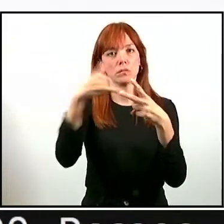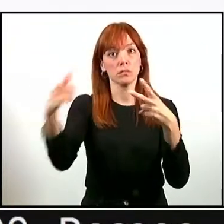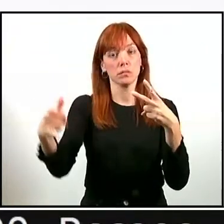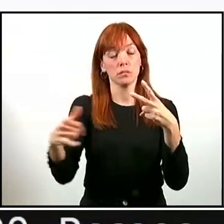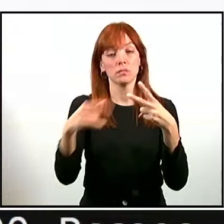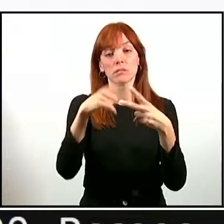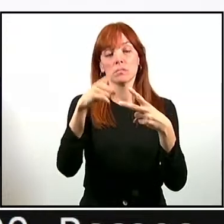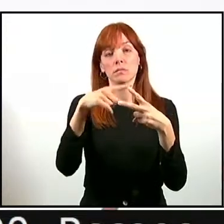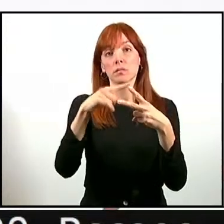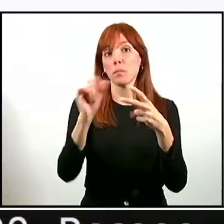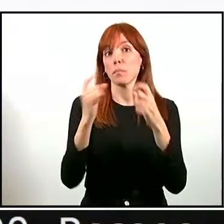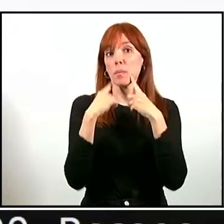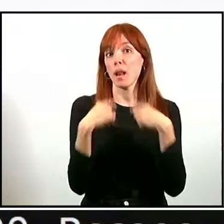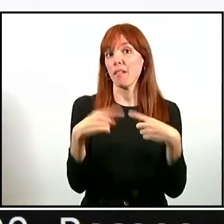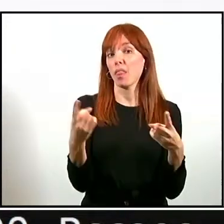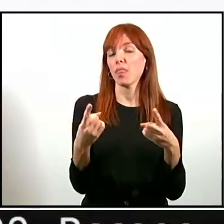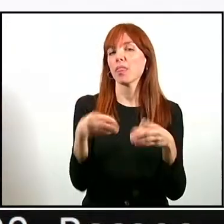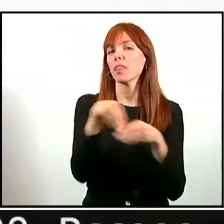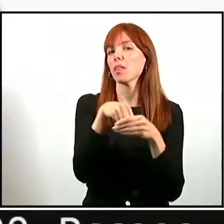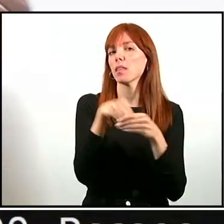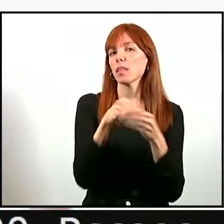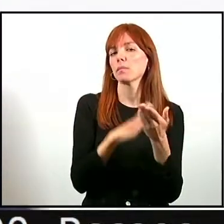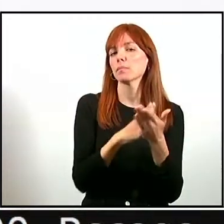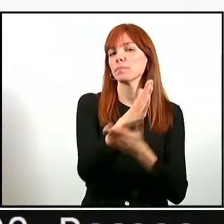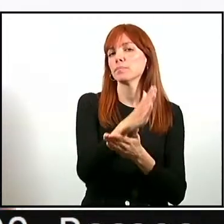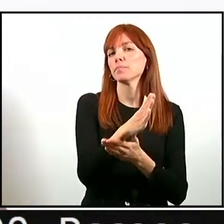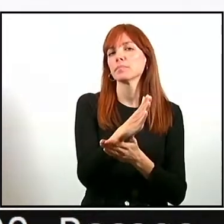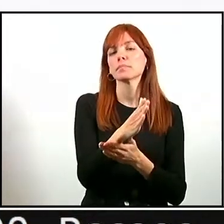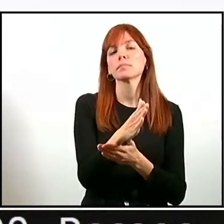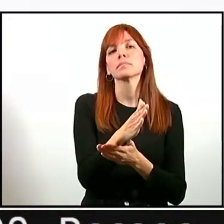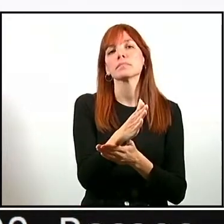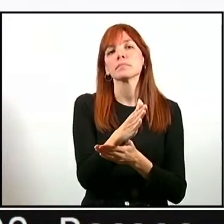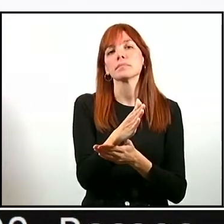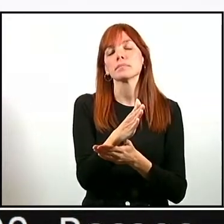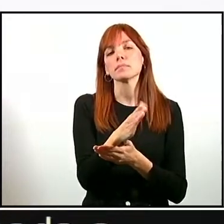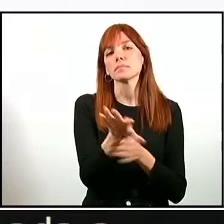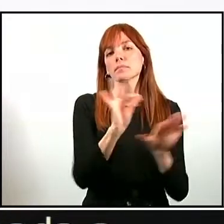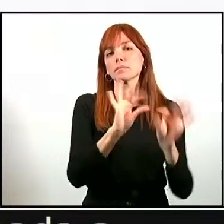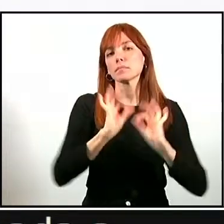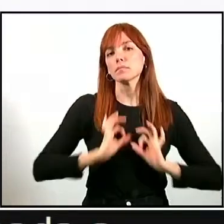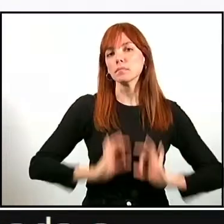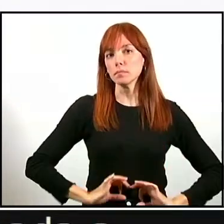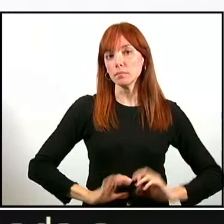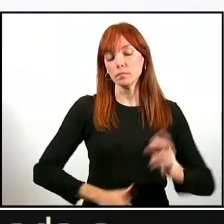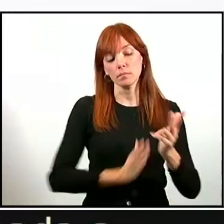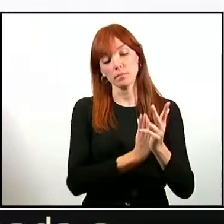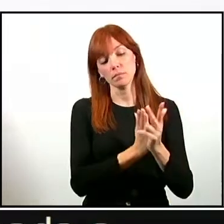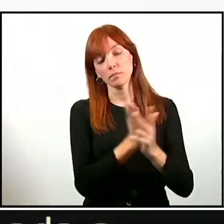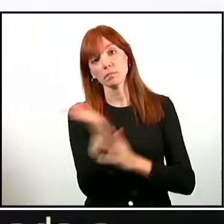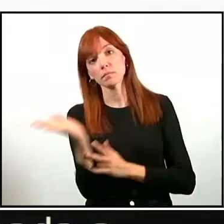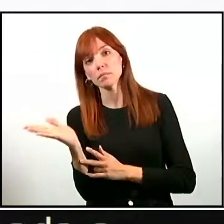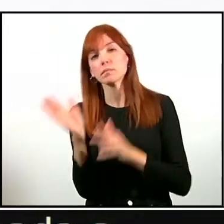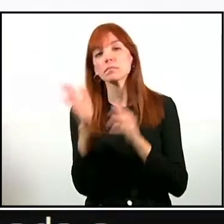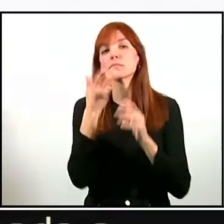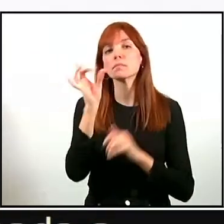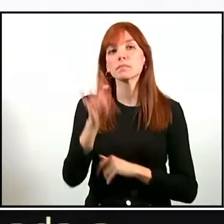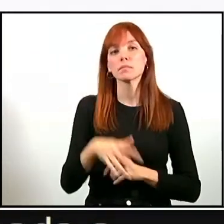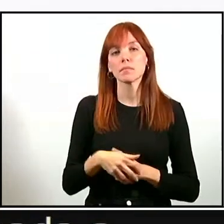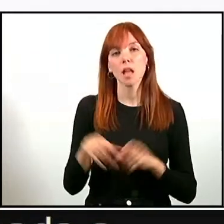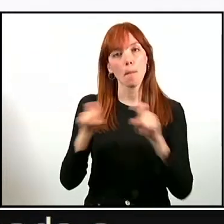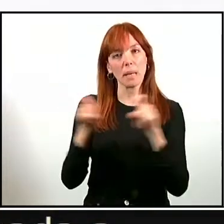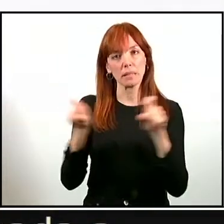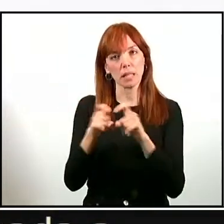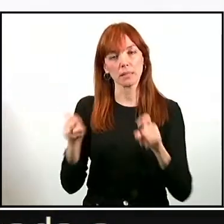una primera línea de actuación que irá encaminada a operadores y otra línea de actuación que irá para